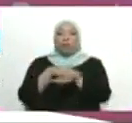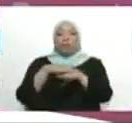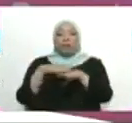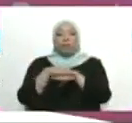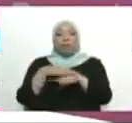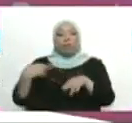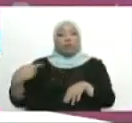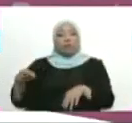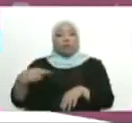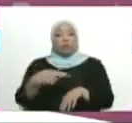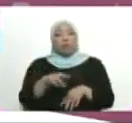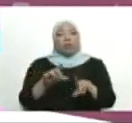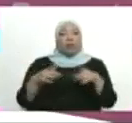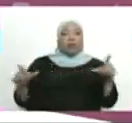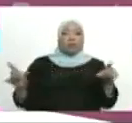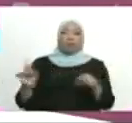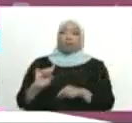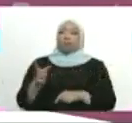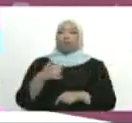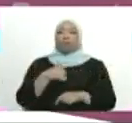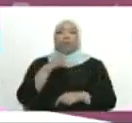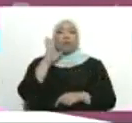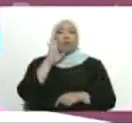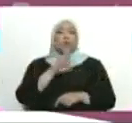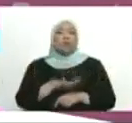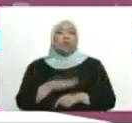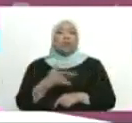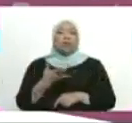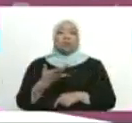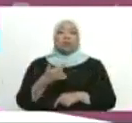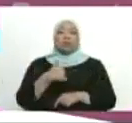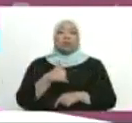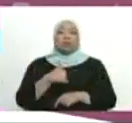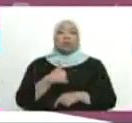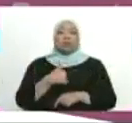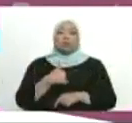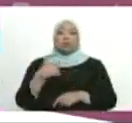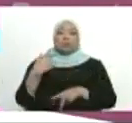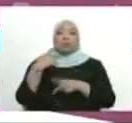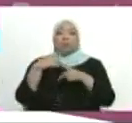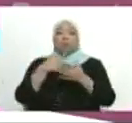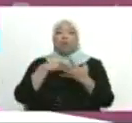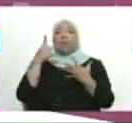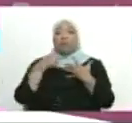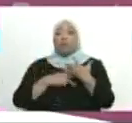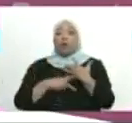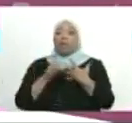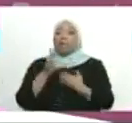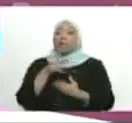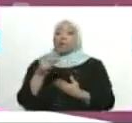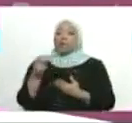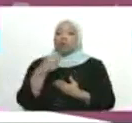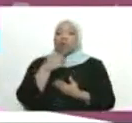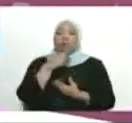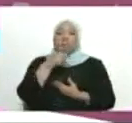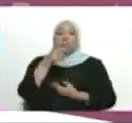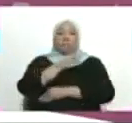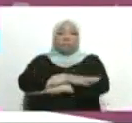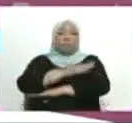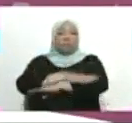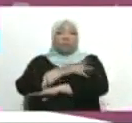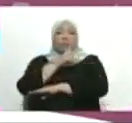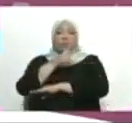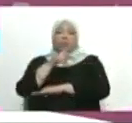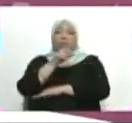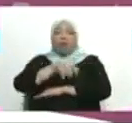lenguaje, que no es usual en mí ni en este programa, pero de verdad que causa una indignación tremenda